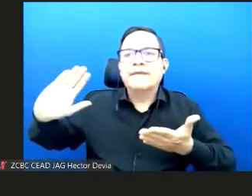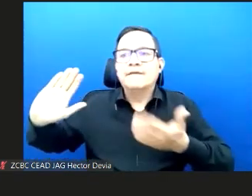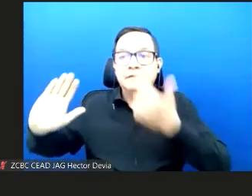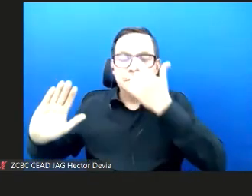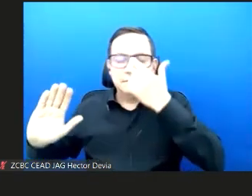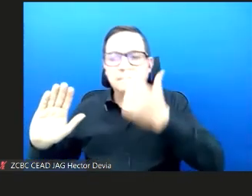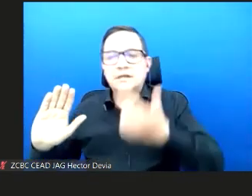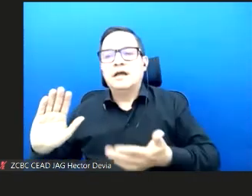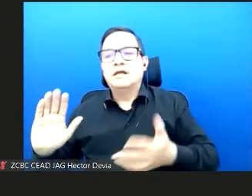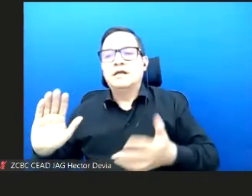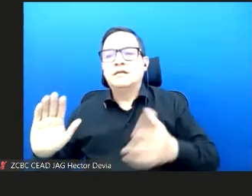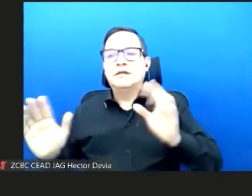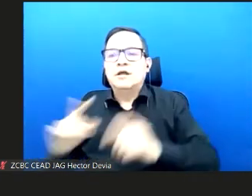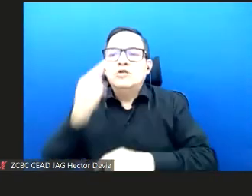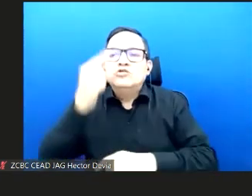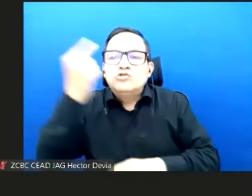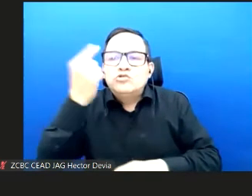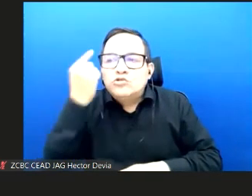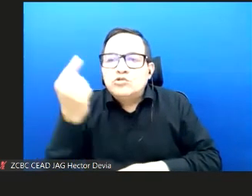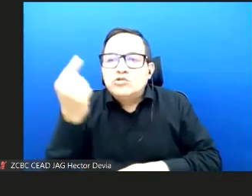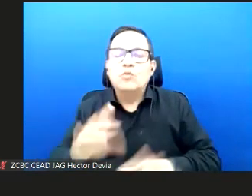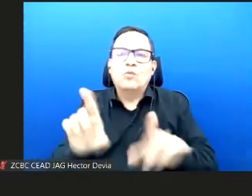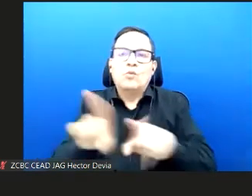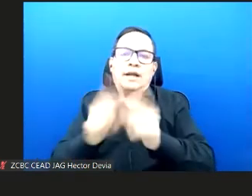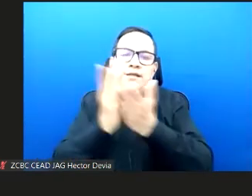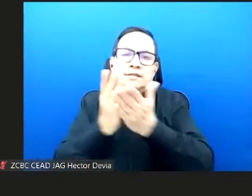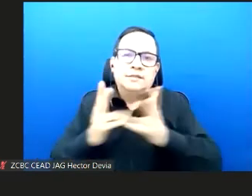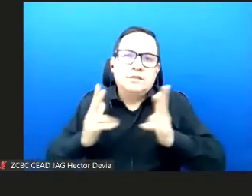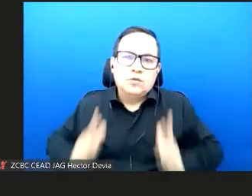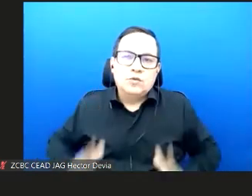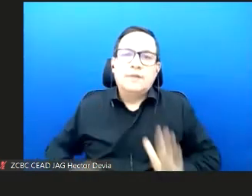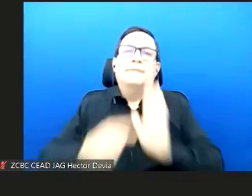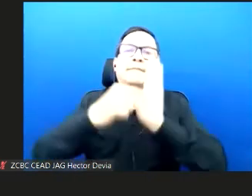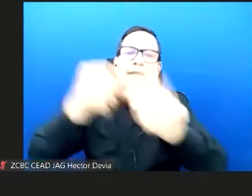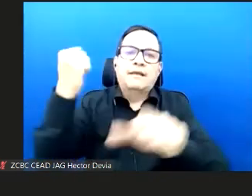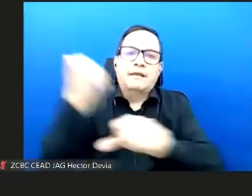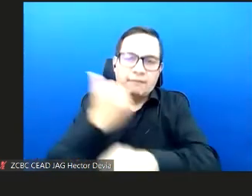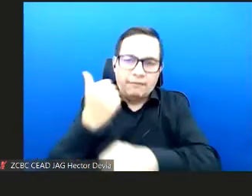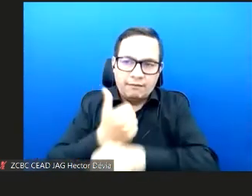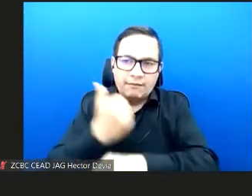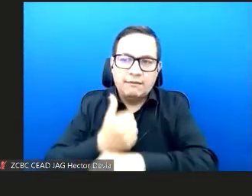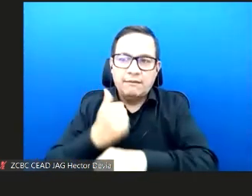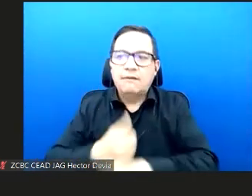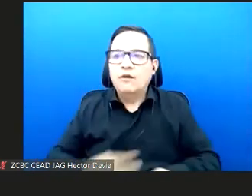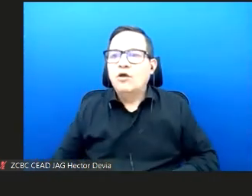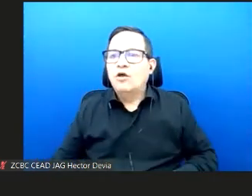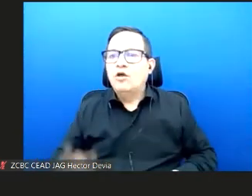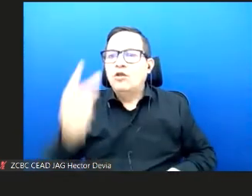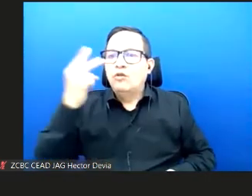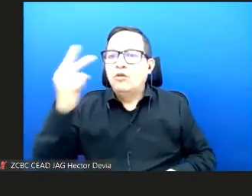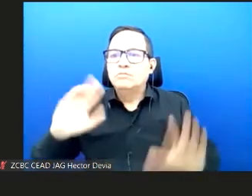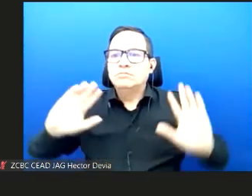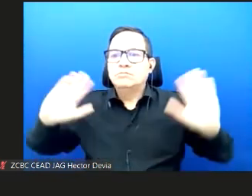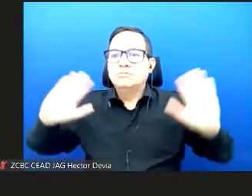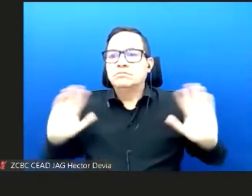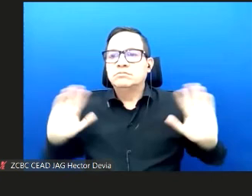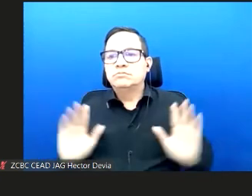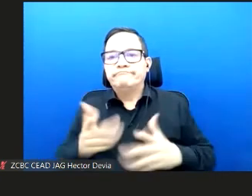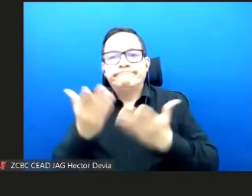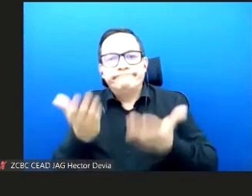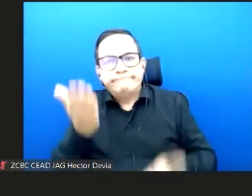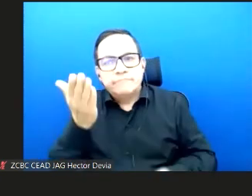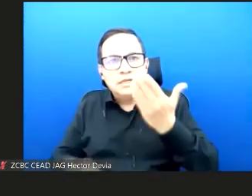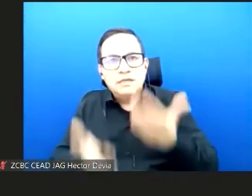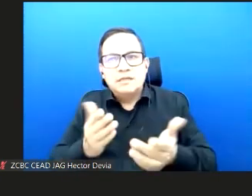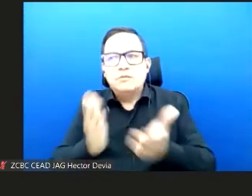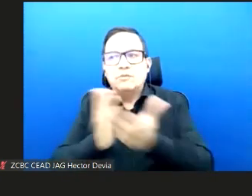tendríamos únicamente a los estudiantes que presentaron la tarea 2 sin incluir a los estudiantes